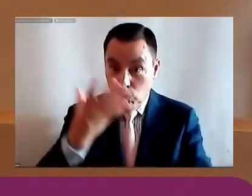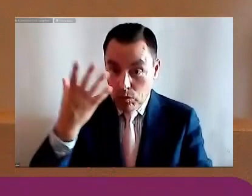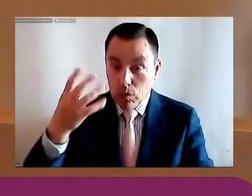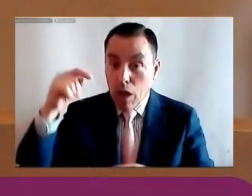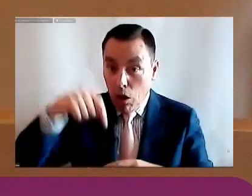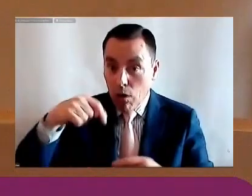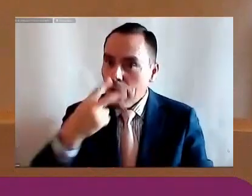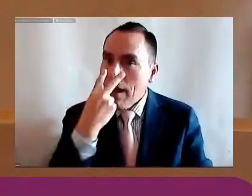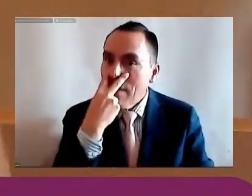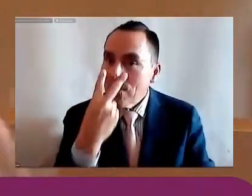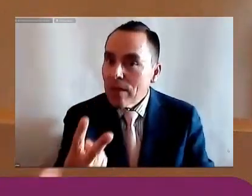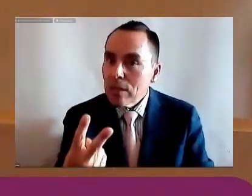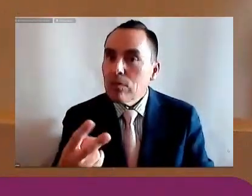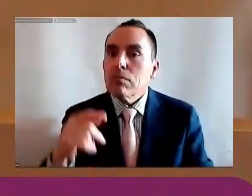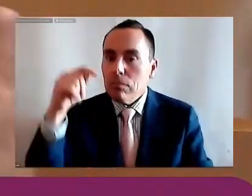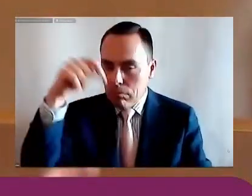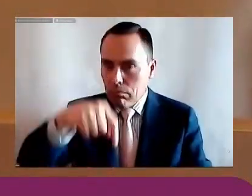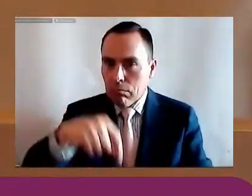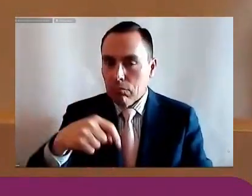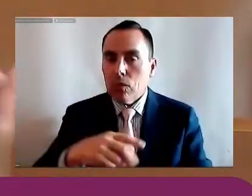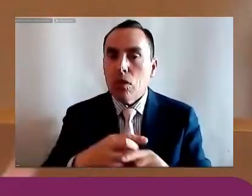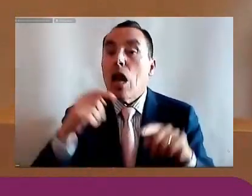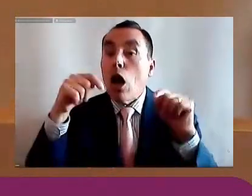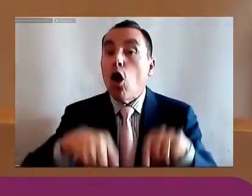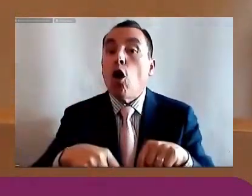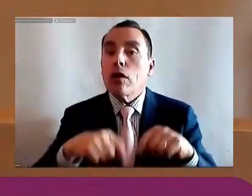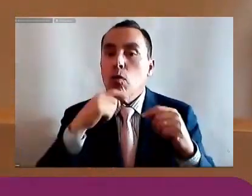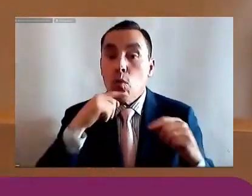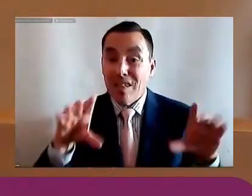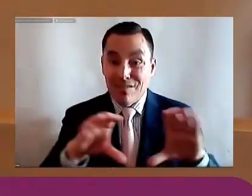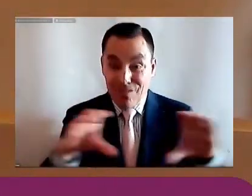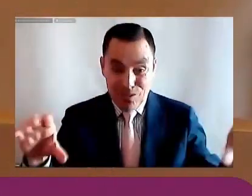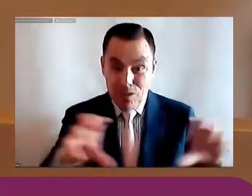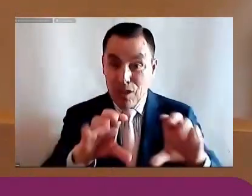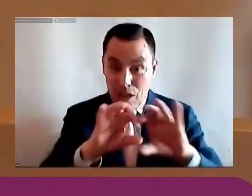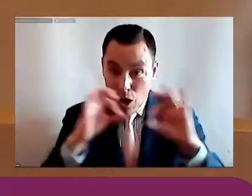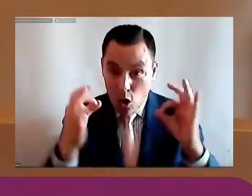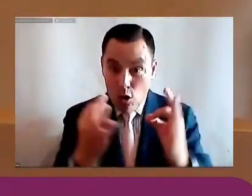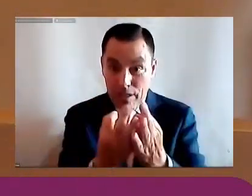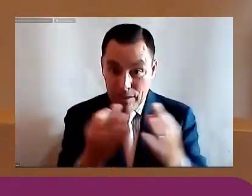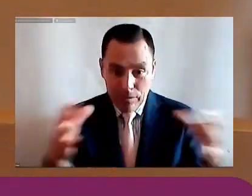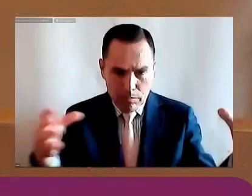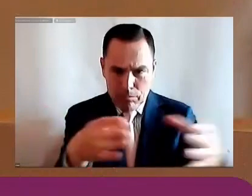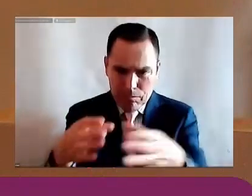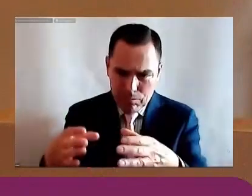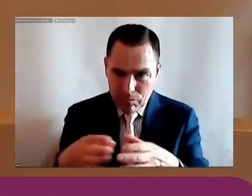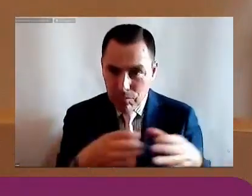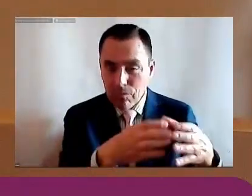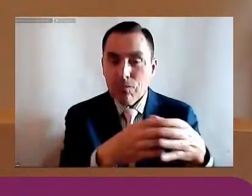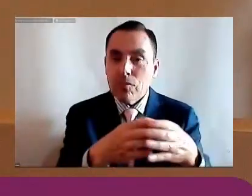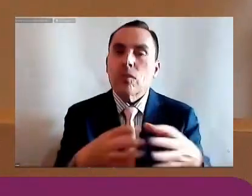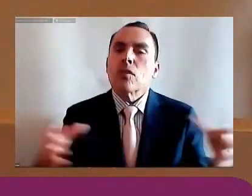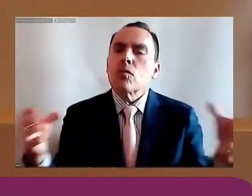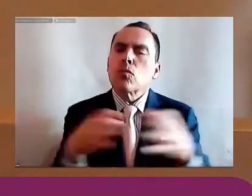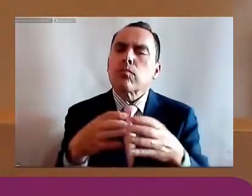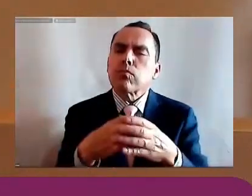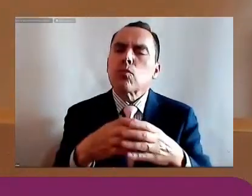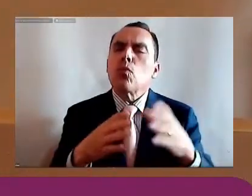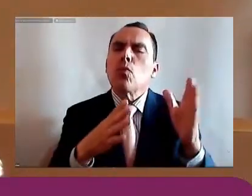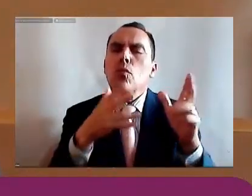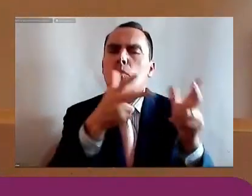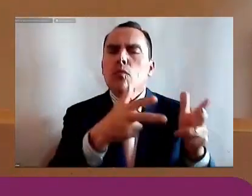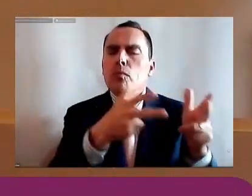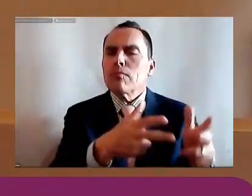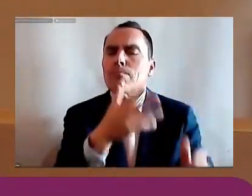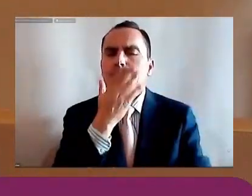¿no es cierto?, dentro de las organizaciones, etcétera, ese tipo de acoso, porque revelan